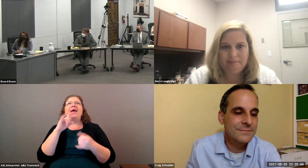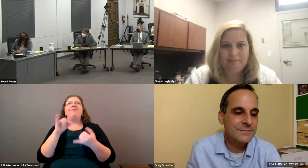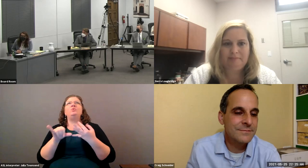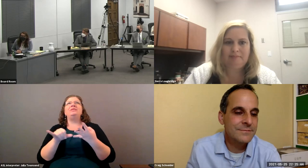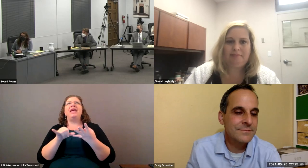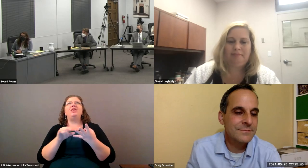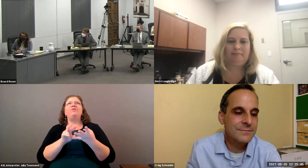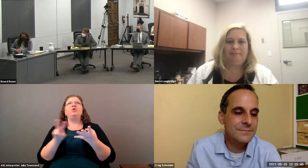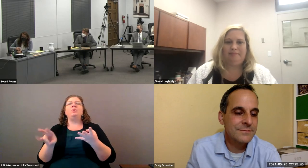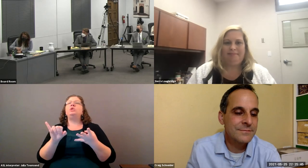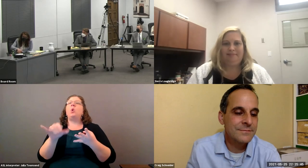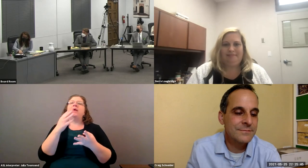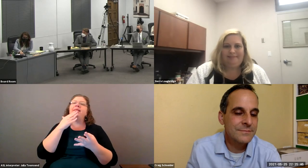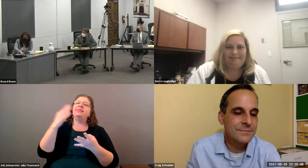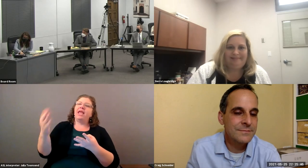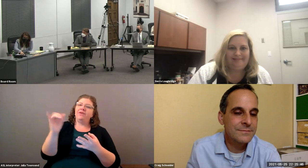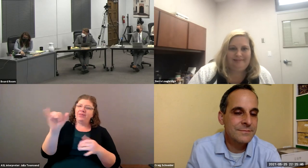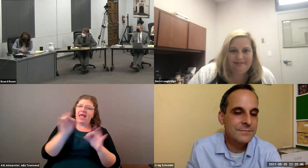Ok, gracias.